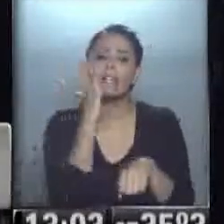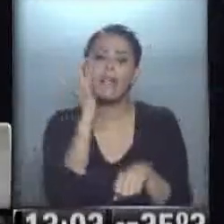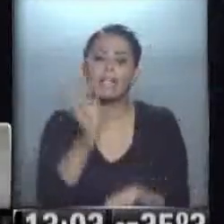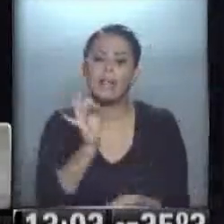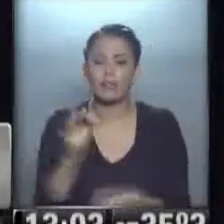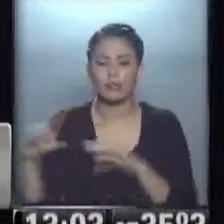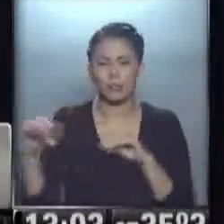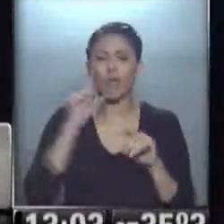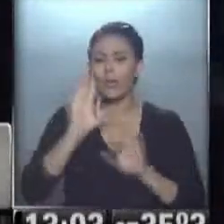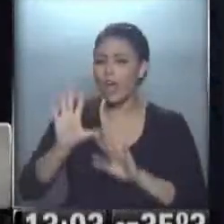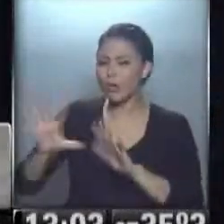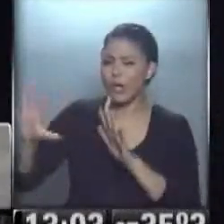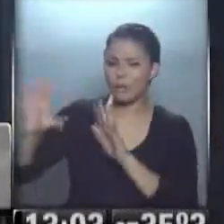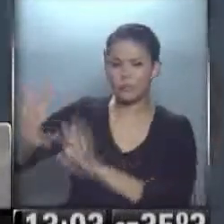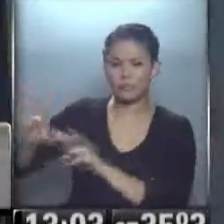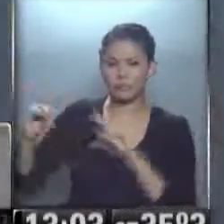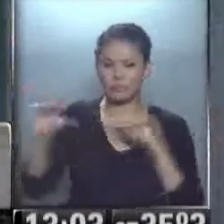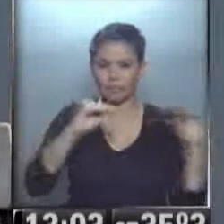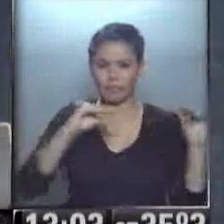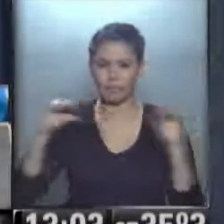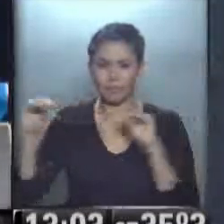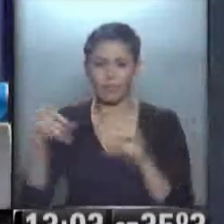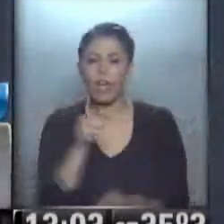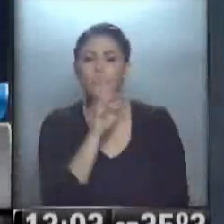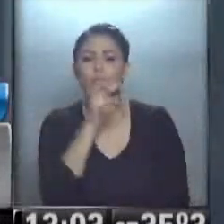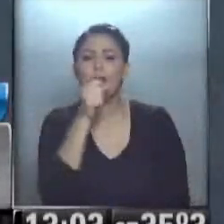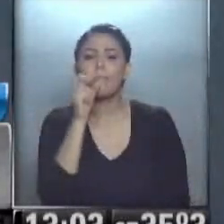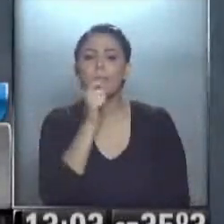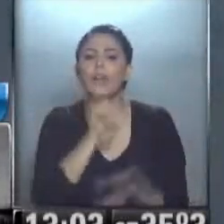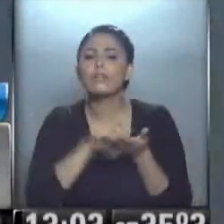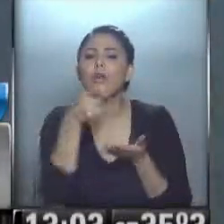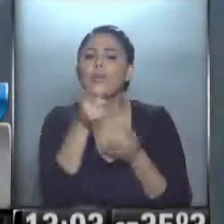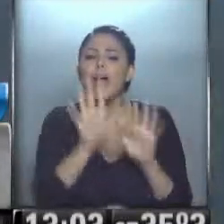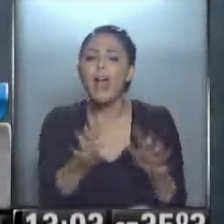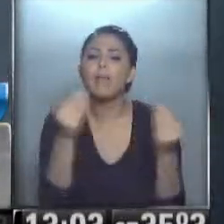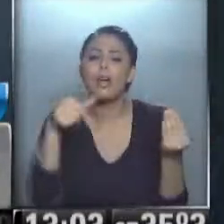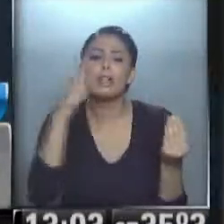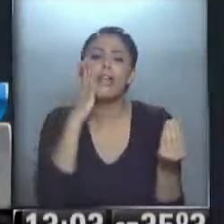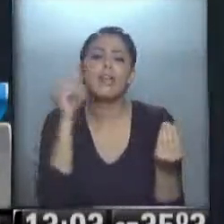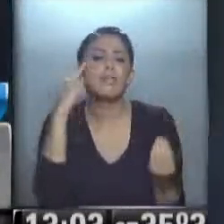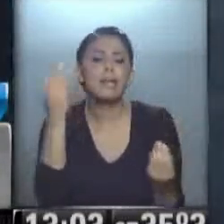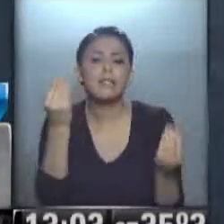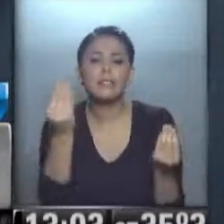favor. Cuidado, se están golpeando, cuidado. ¿Qué espera, expresidente, para esta tarde?